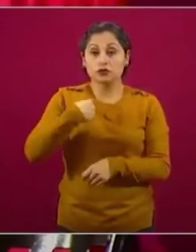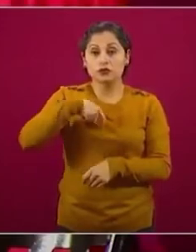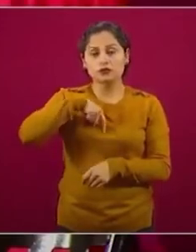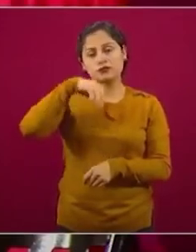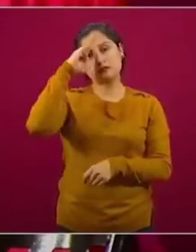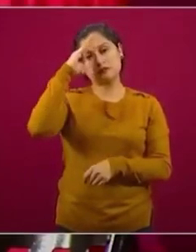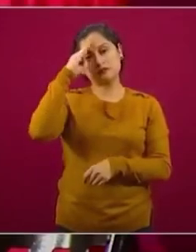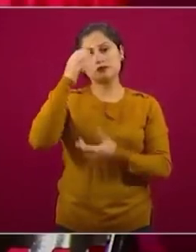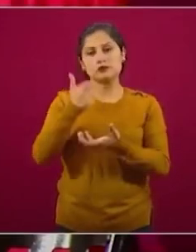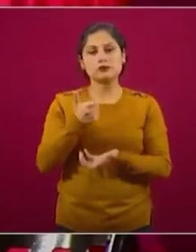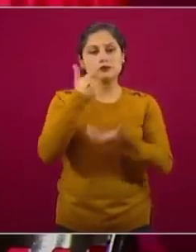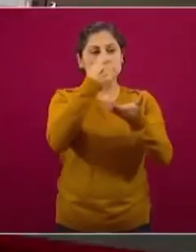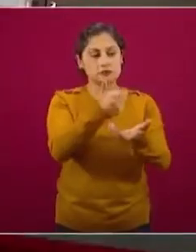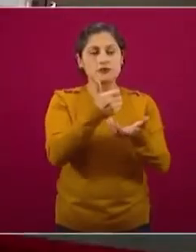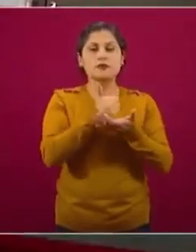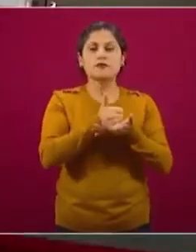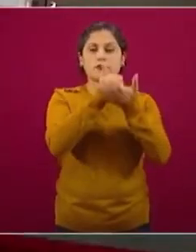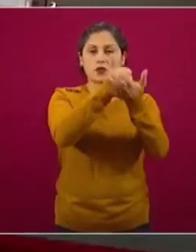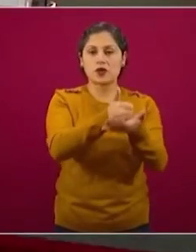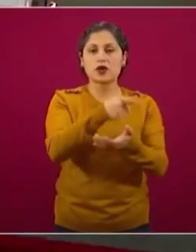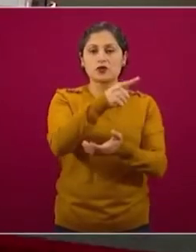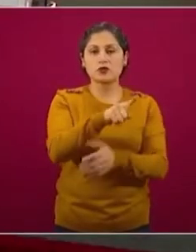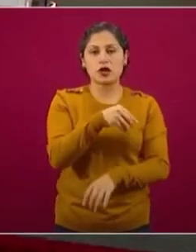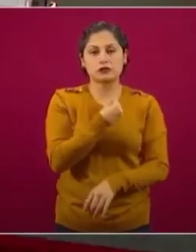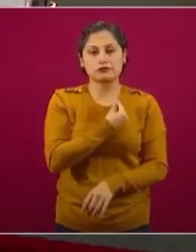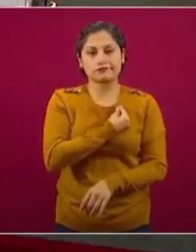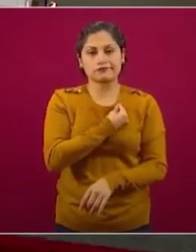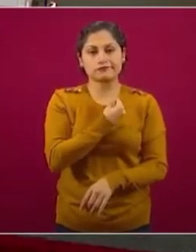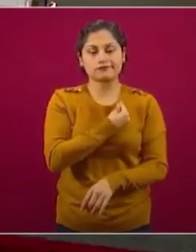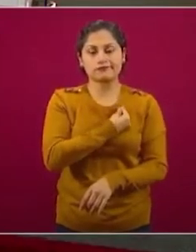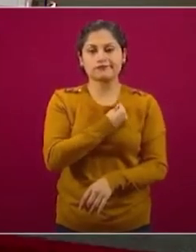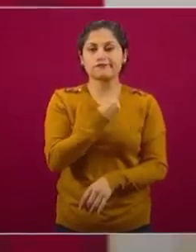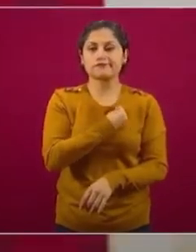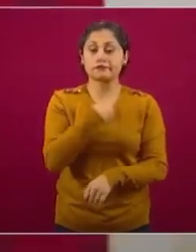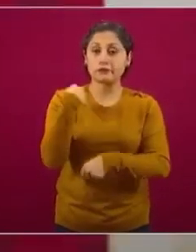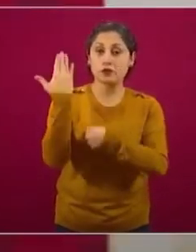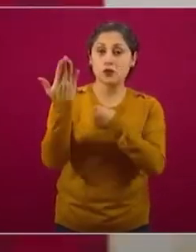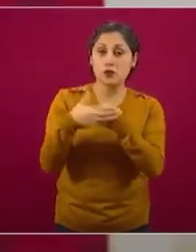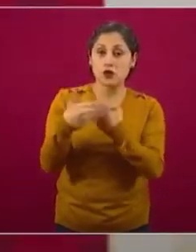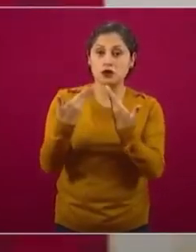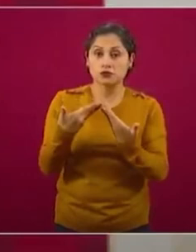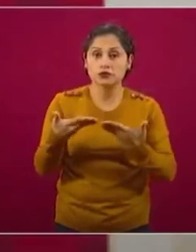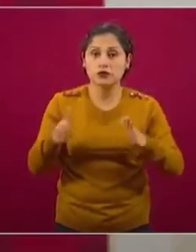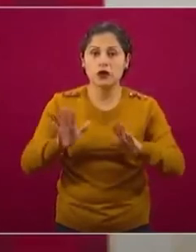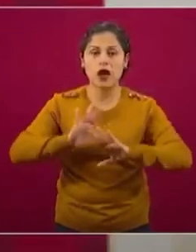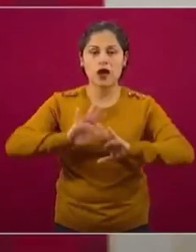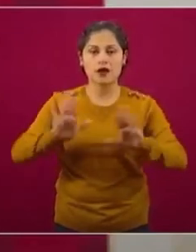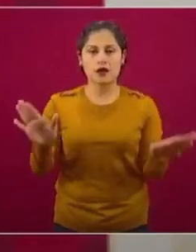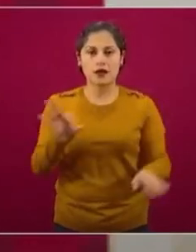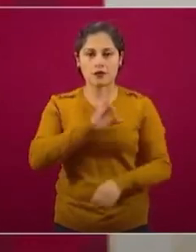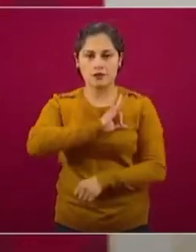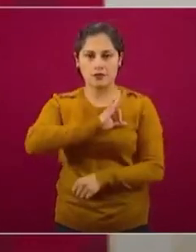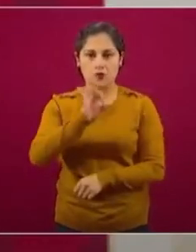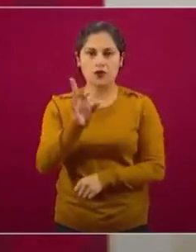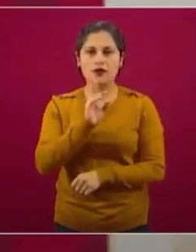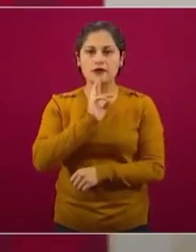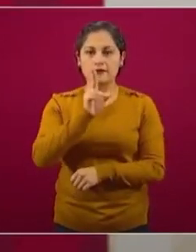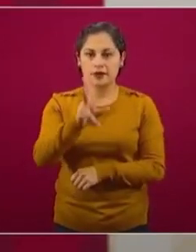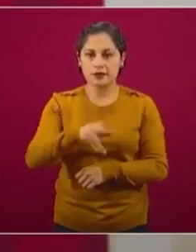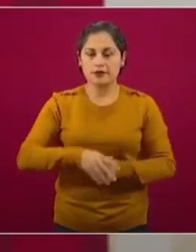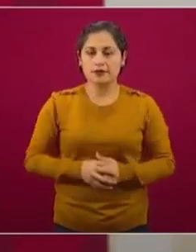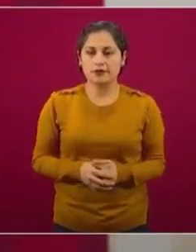permitir llegar a la etapa, a la siguiente etapa de recuperación, fortalecidos y con ello